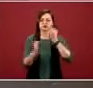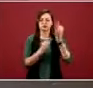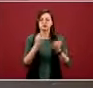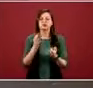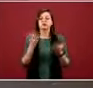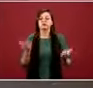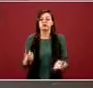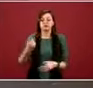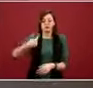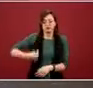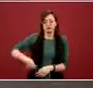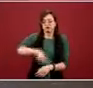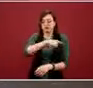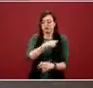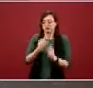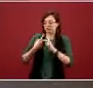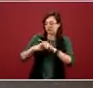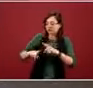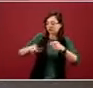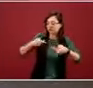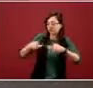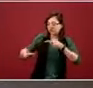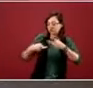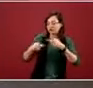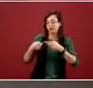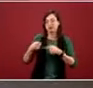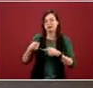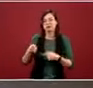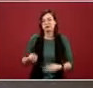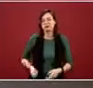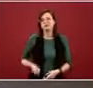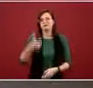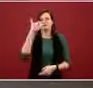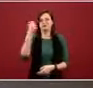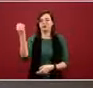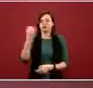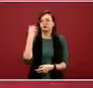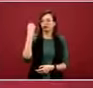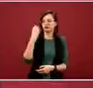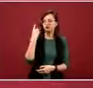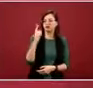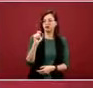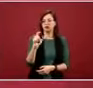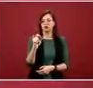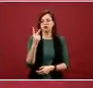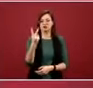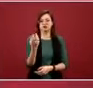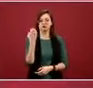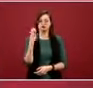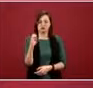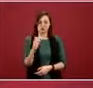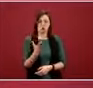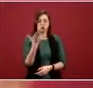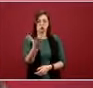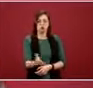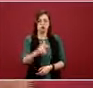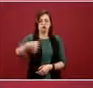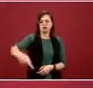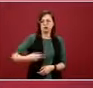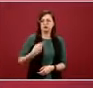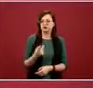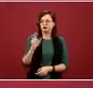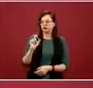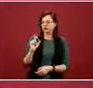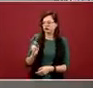mecanismos de preparación y que dimos la primera conferencia de prensa sobre esto el 22 de enero, recuerdo muy bien que usted me preguntó por